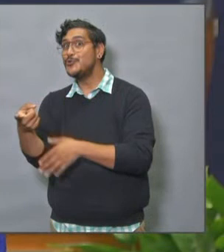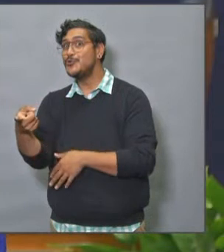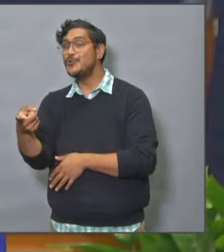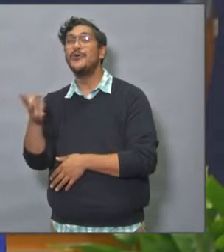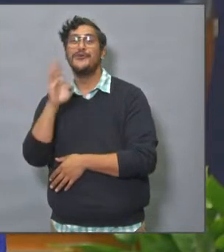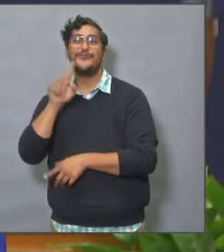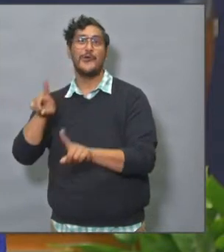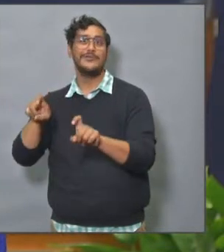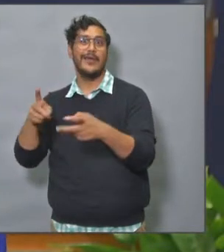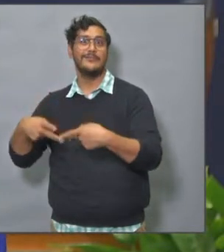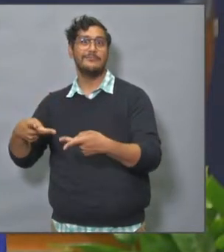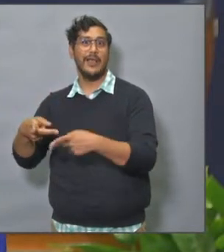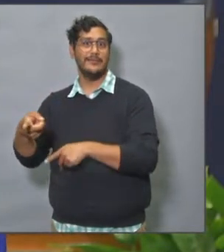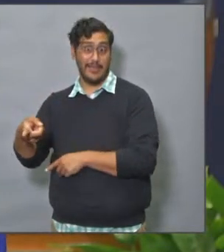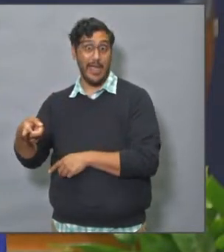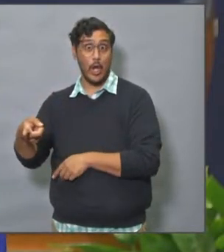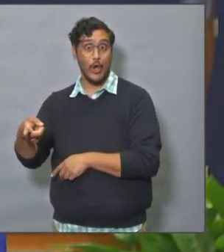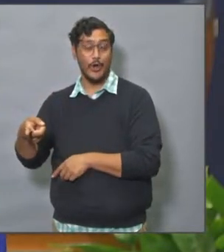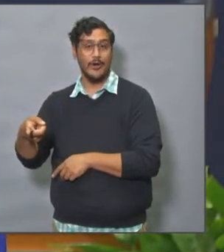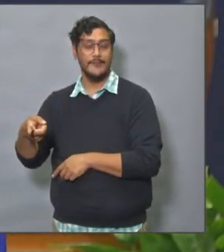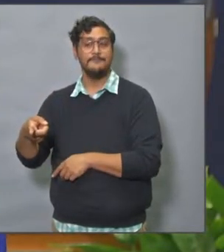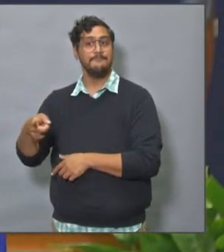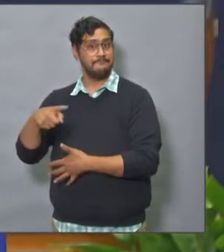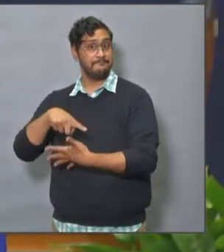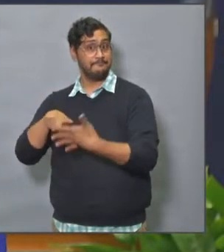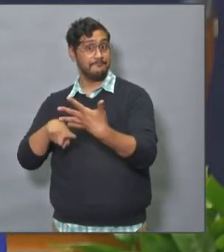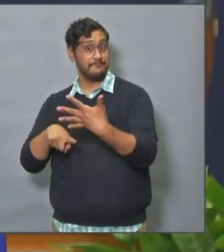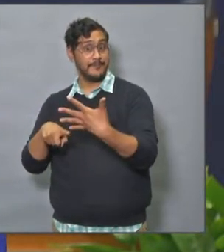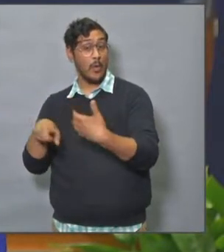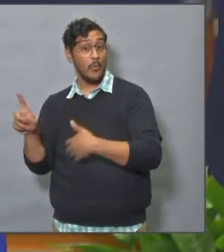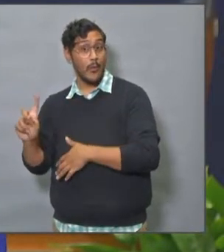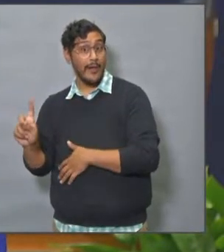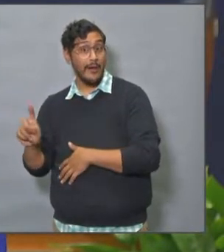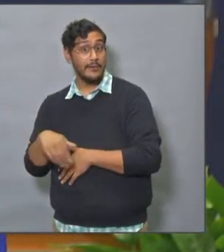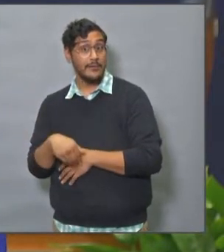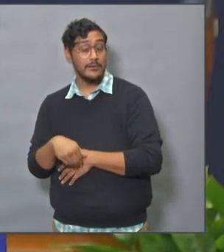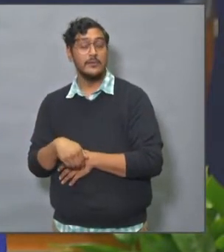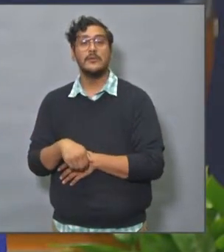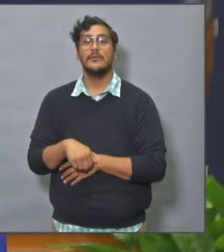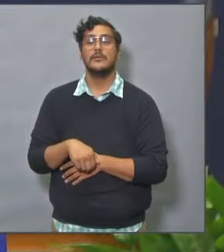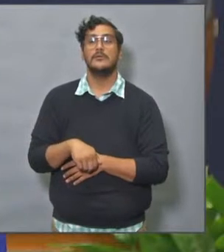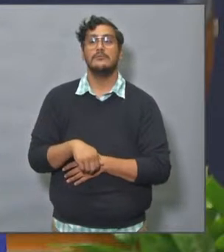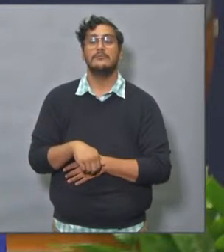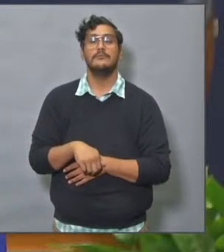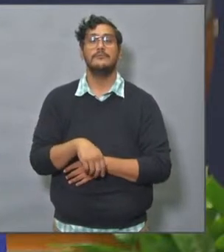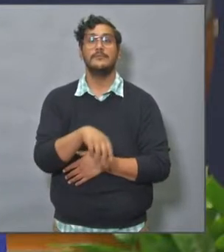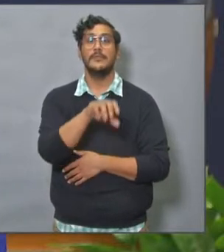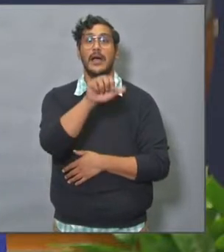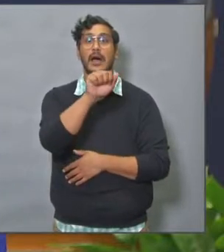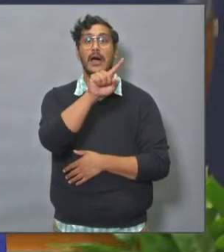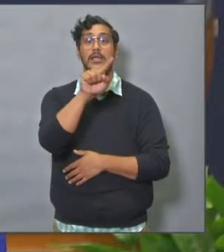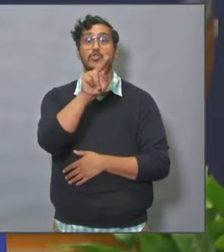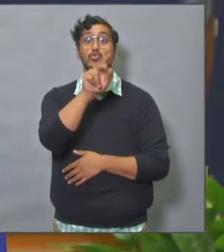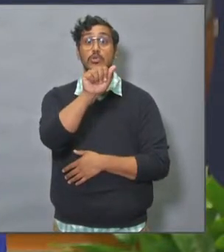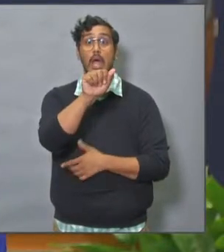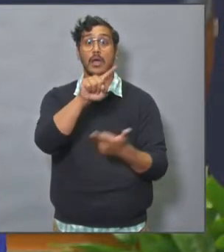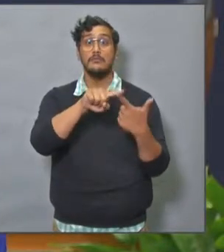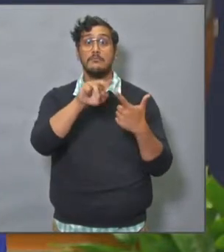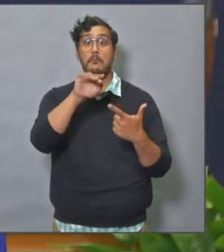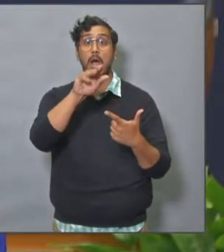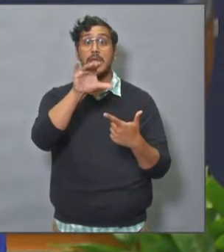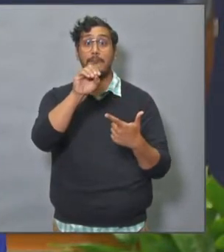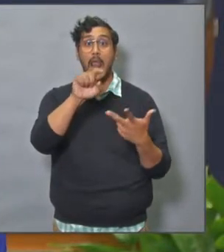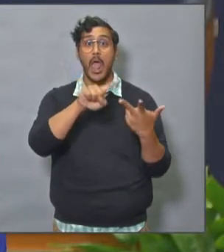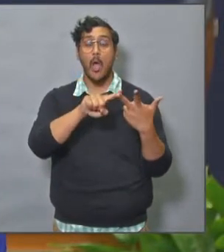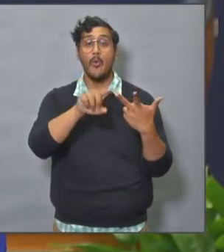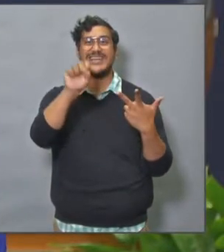la prueba de COVID-19. Estos nuevos sitios estarán en lugares como Azusa, Montebello